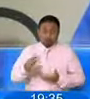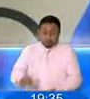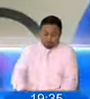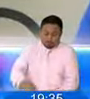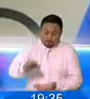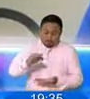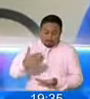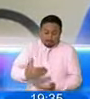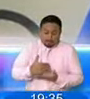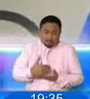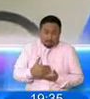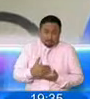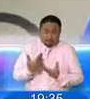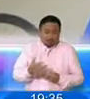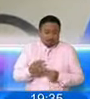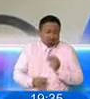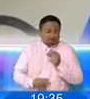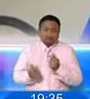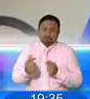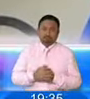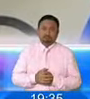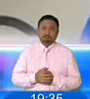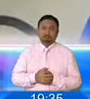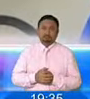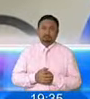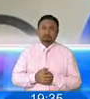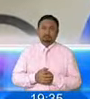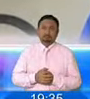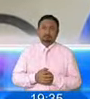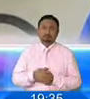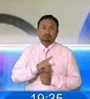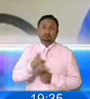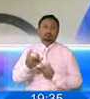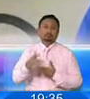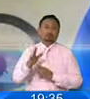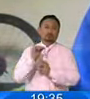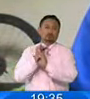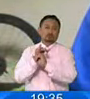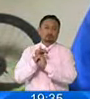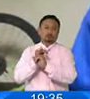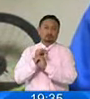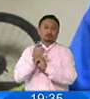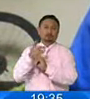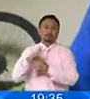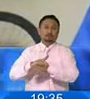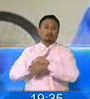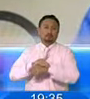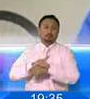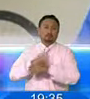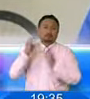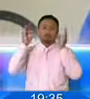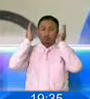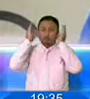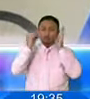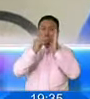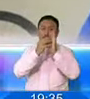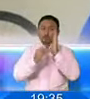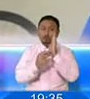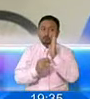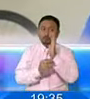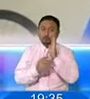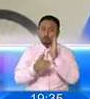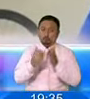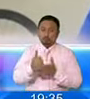recaudo, inmediatamente fueron trasladados hacia una institución de medicina veterinaria para que reciban la atención